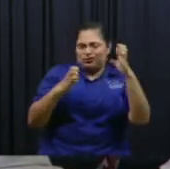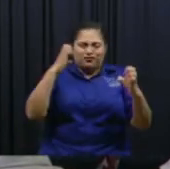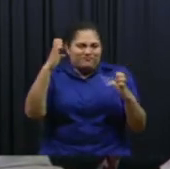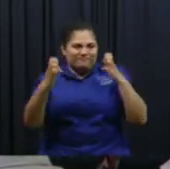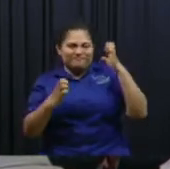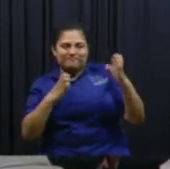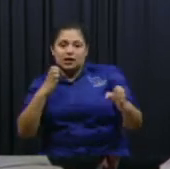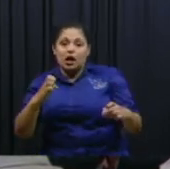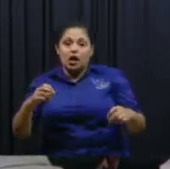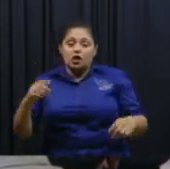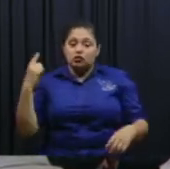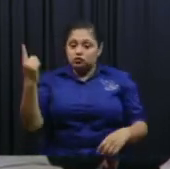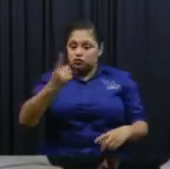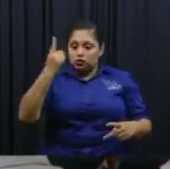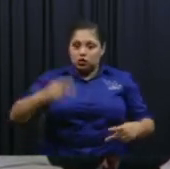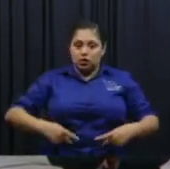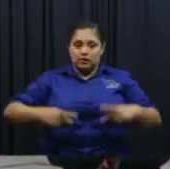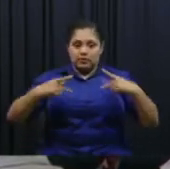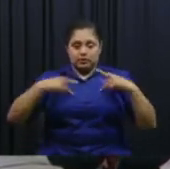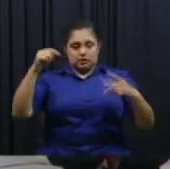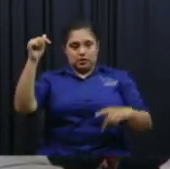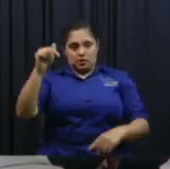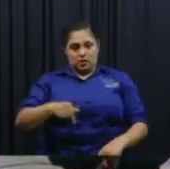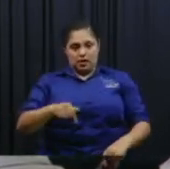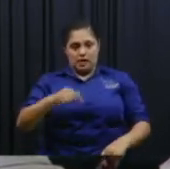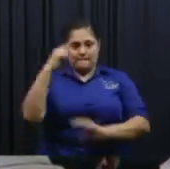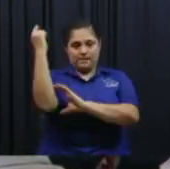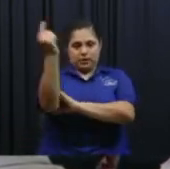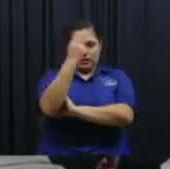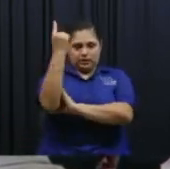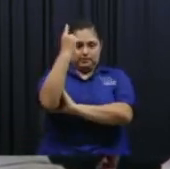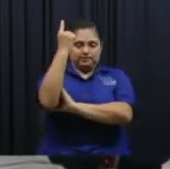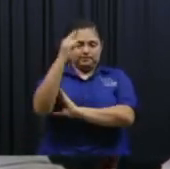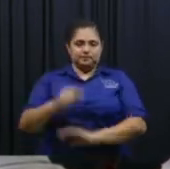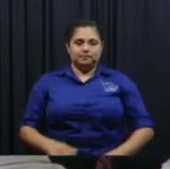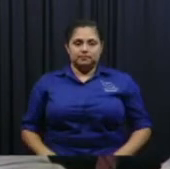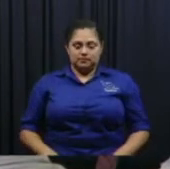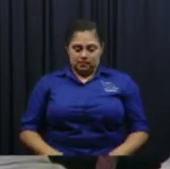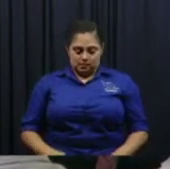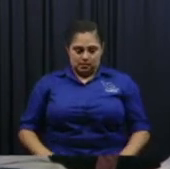lo que estamos viviendo en la actualidad es bien importante